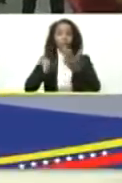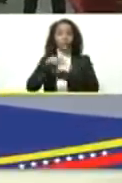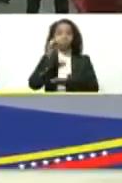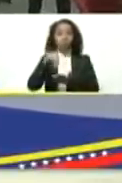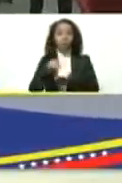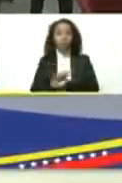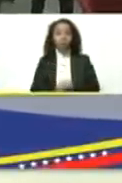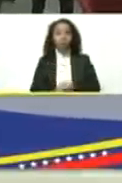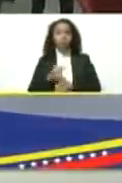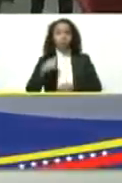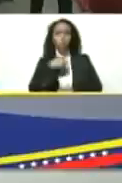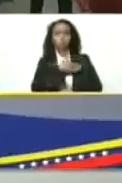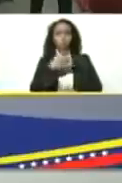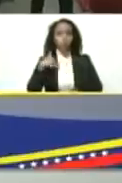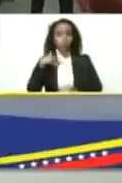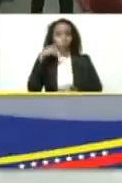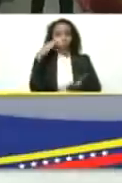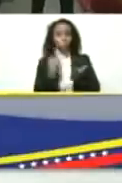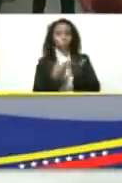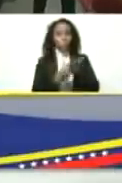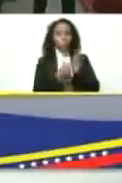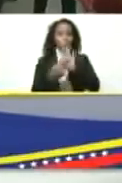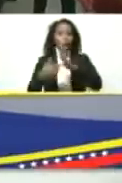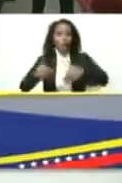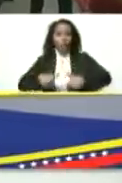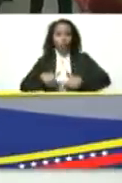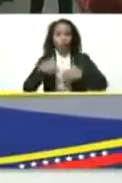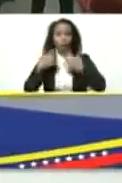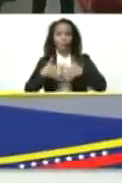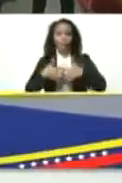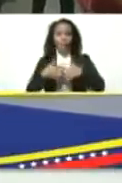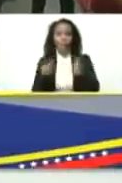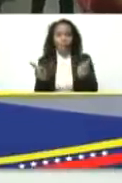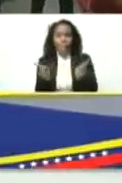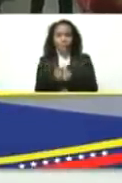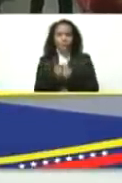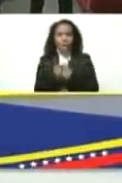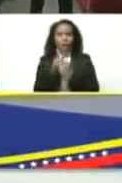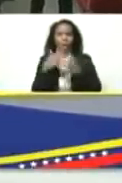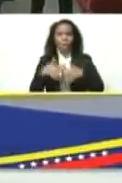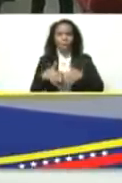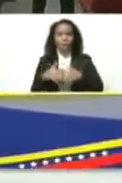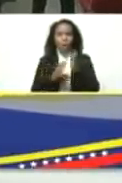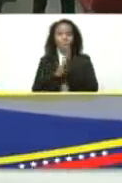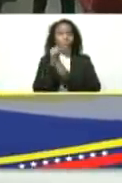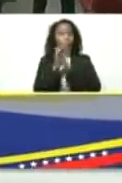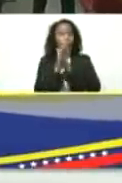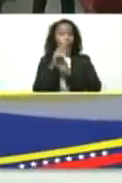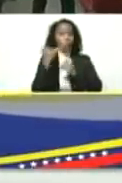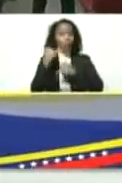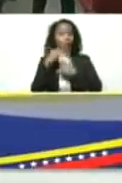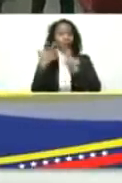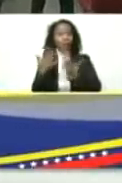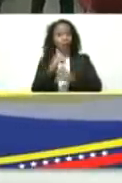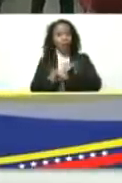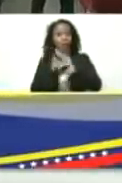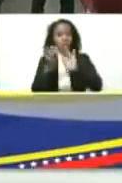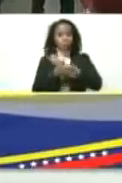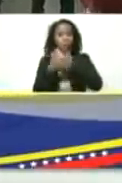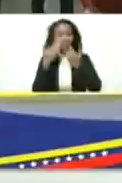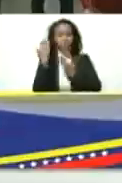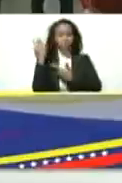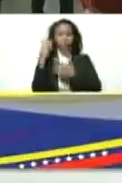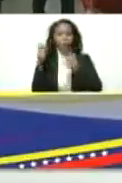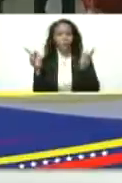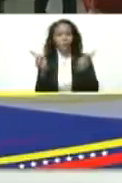que mostráramos el esfuerzo de esta empresa, una pequeña empresa, un emprendimiento que terminó siendo una pequeña empresa